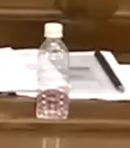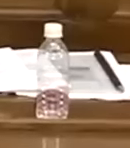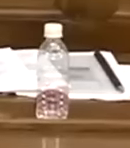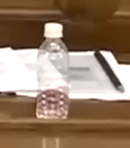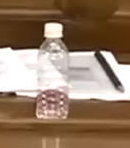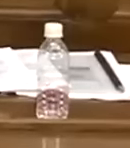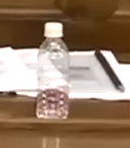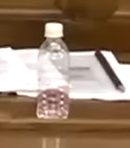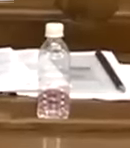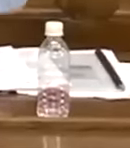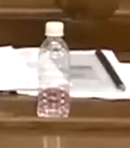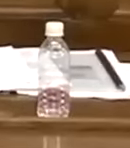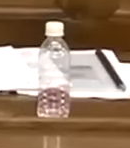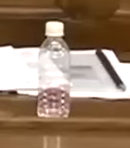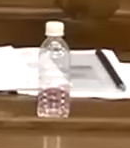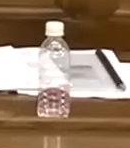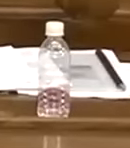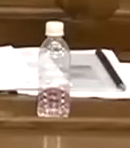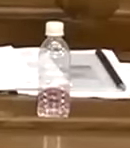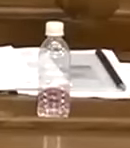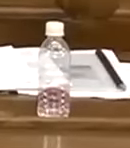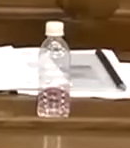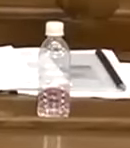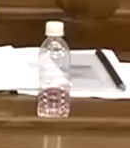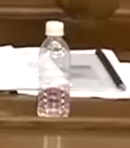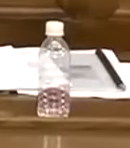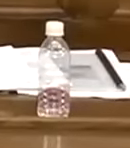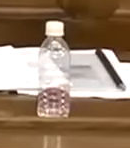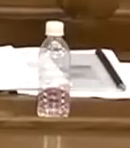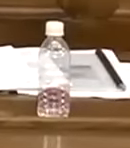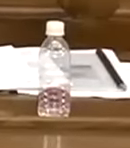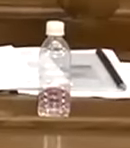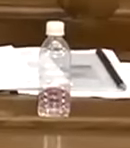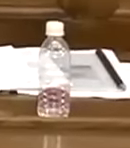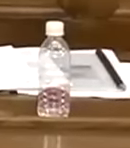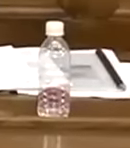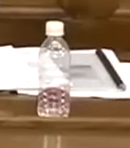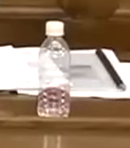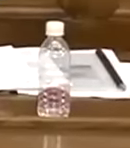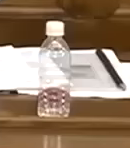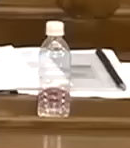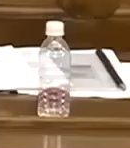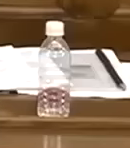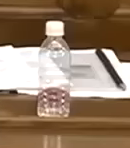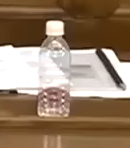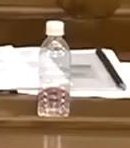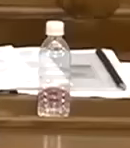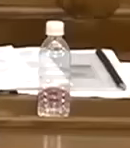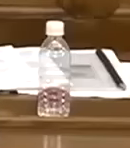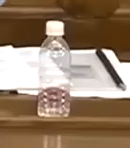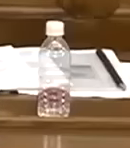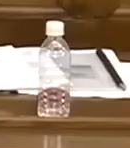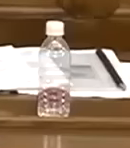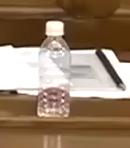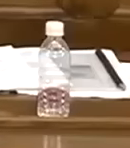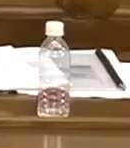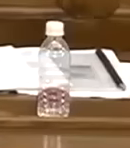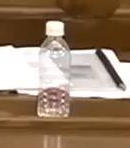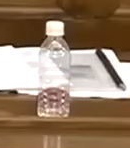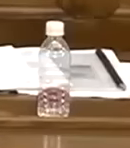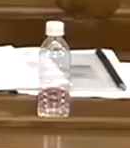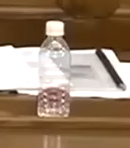últimos 3 días, desde el martes a hoy, pues, desde el anuncio del presidente, tremendos anuncios